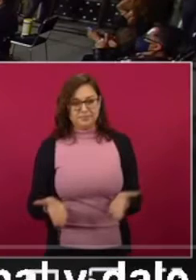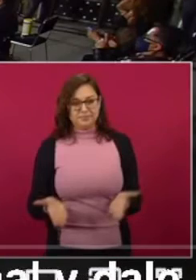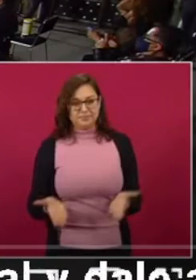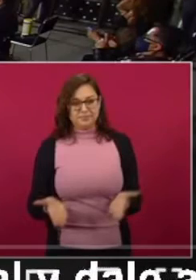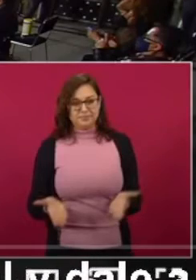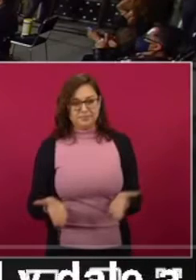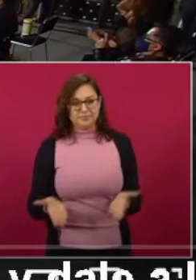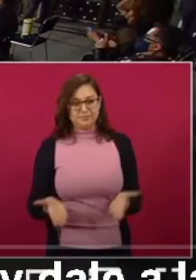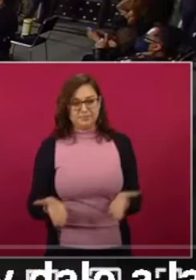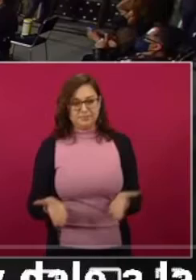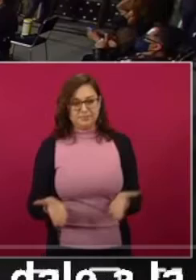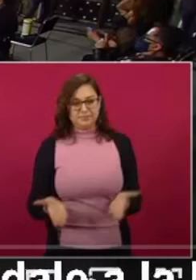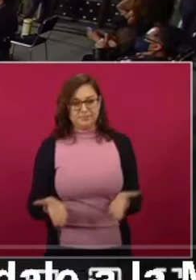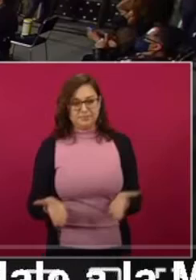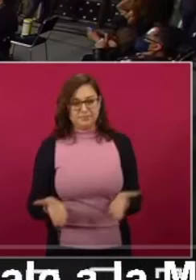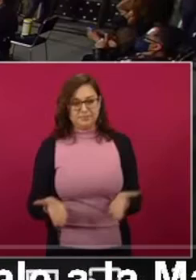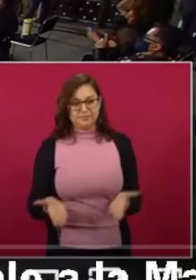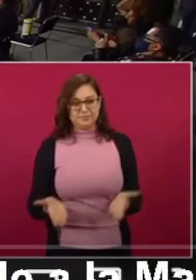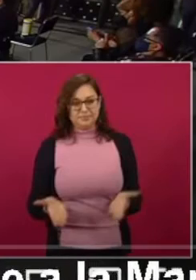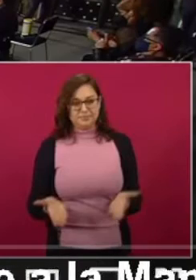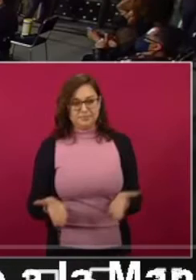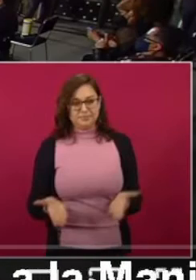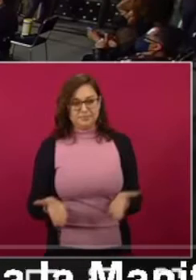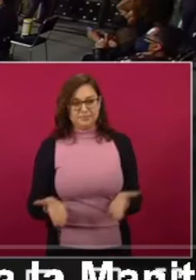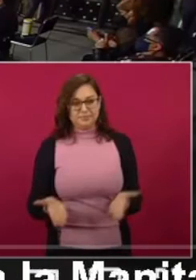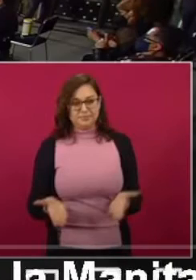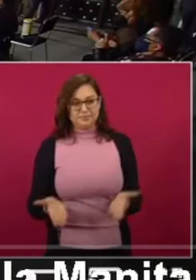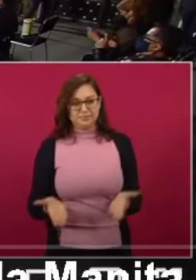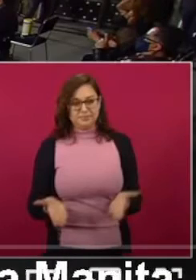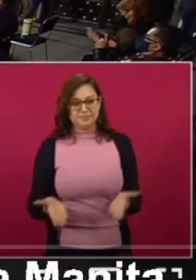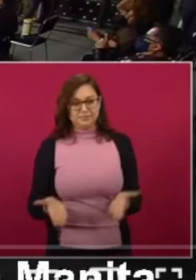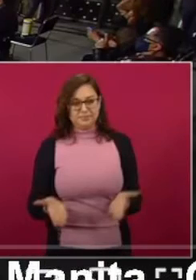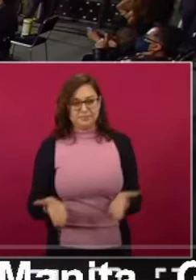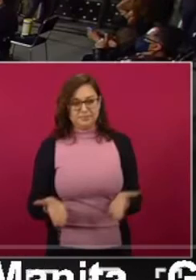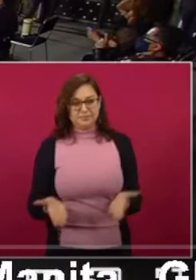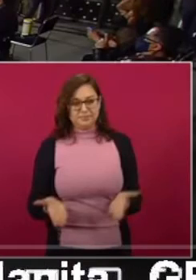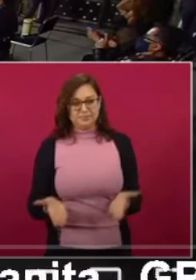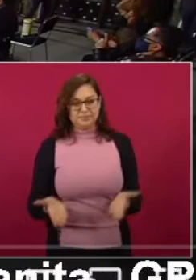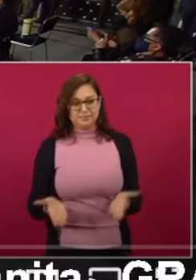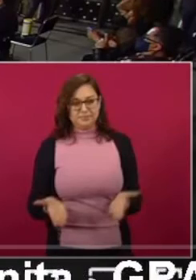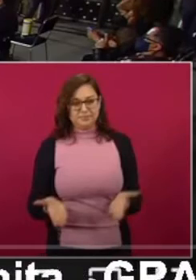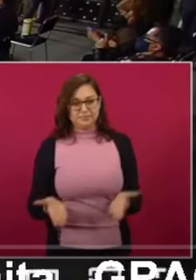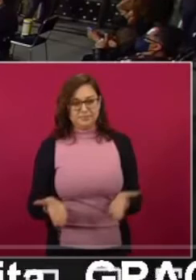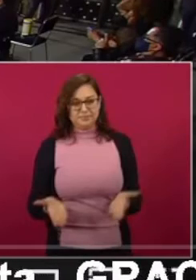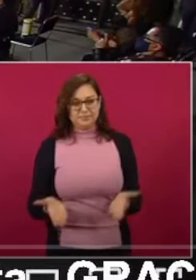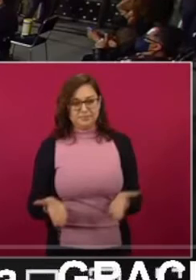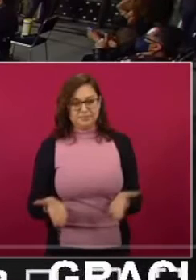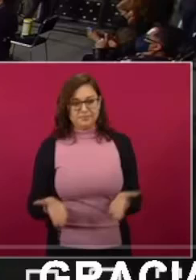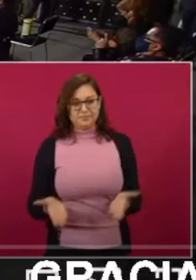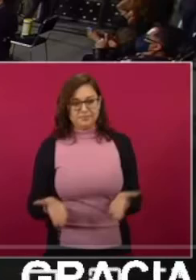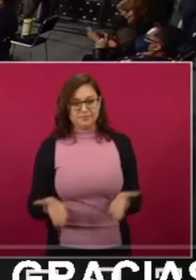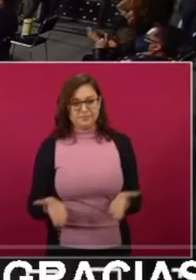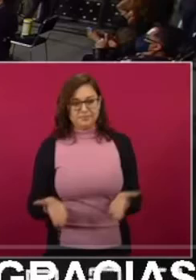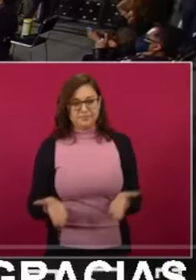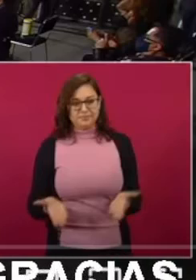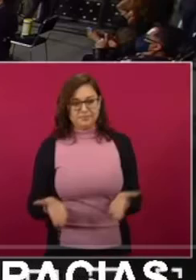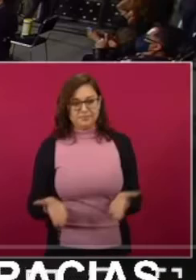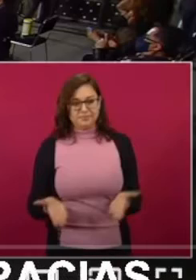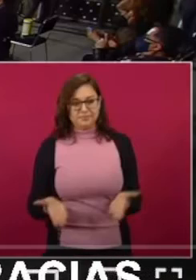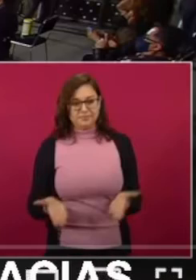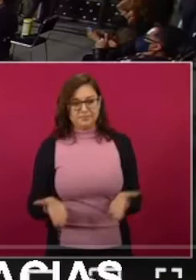servido discúlpenme pero esto es lo que yo pienso yo creo que ya a estas